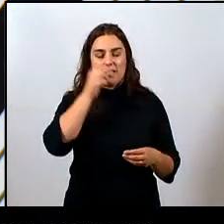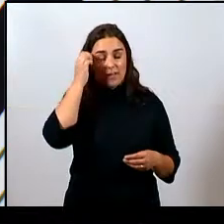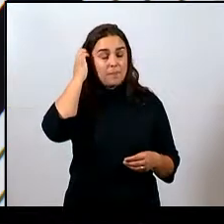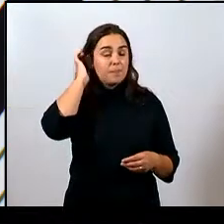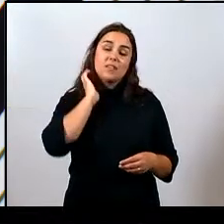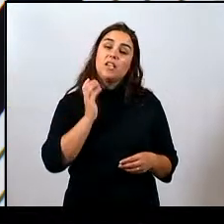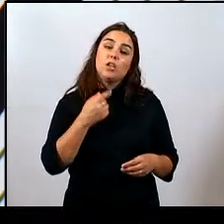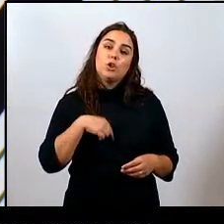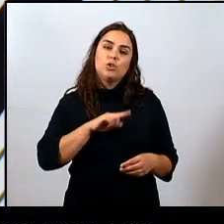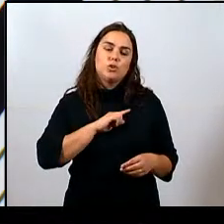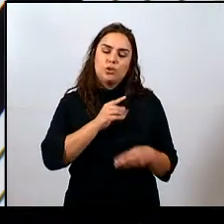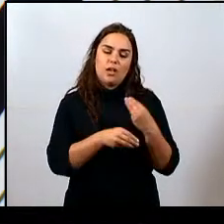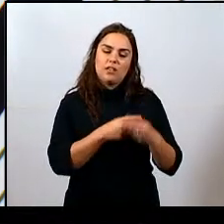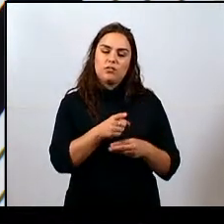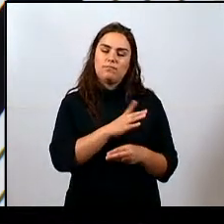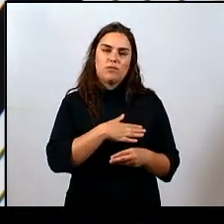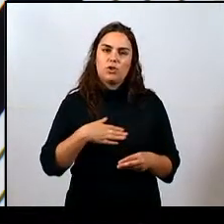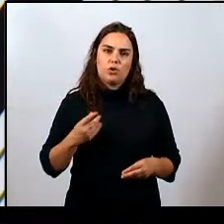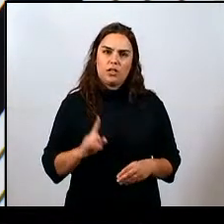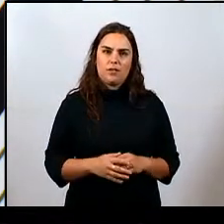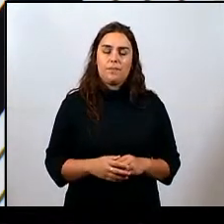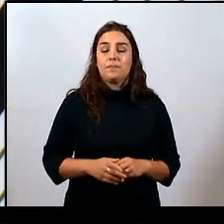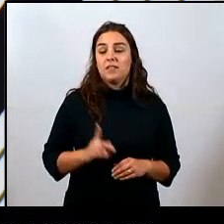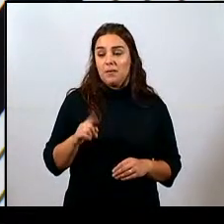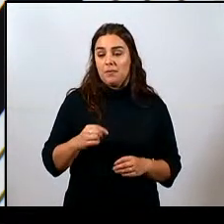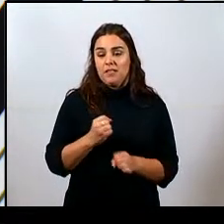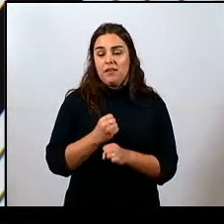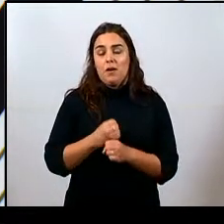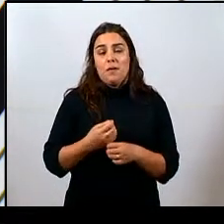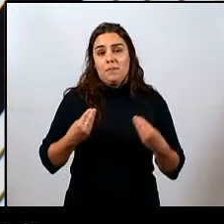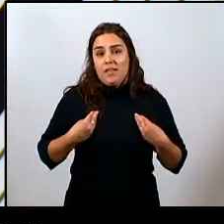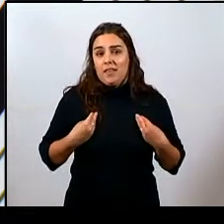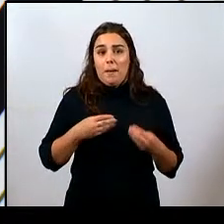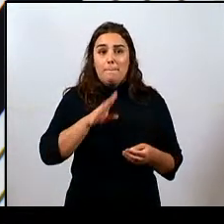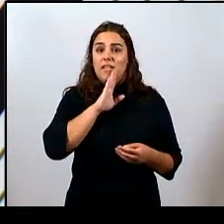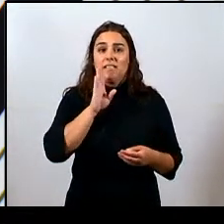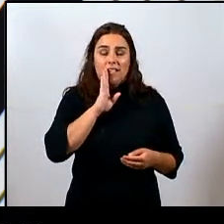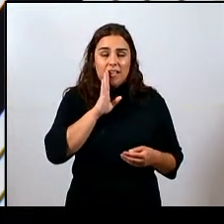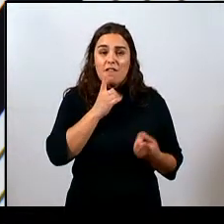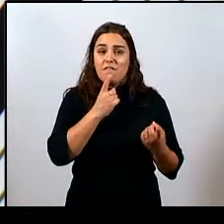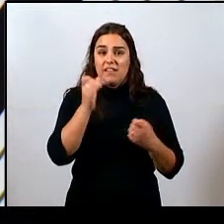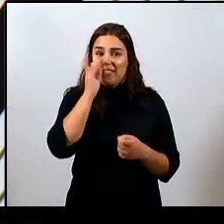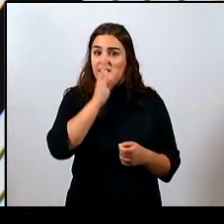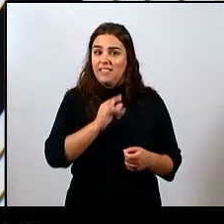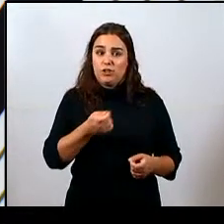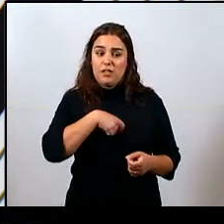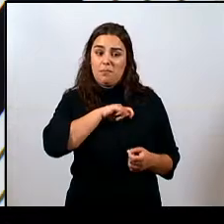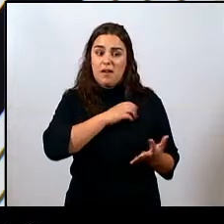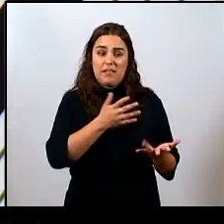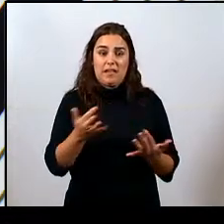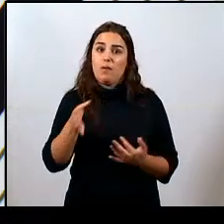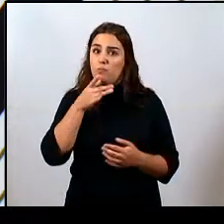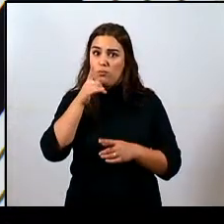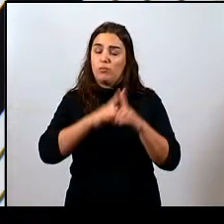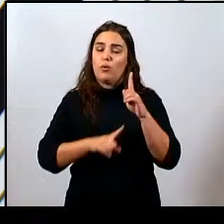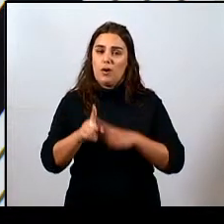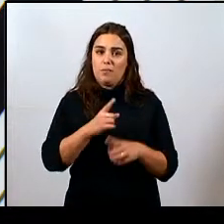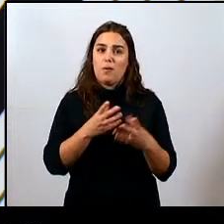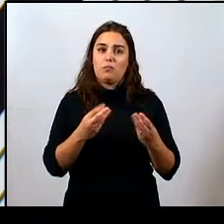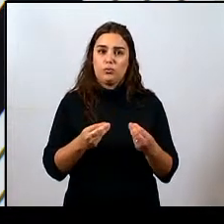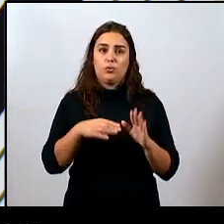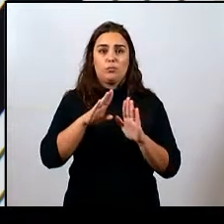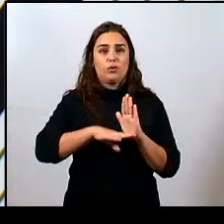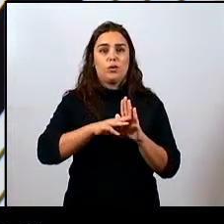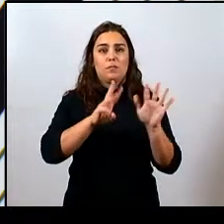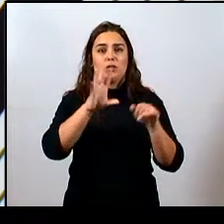luego, por esa labor. También vamos a trabajar por la vida, por la maternidad, por la falta de niños que hay en España, que es un gran problema. Hemos puesto en marcha un programa de